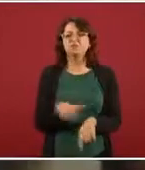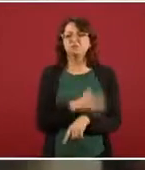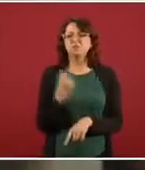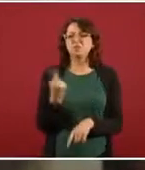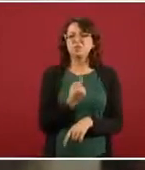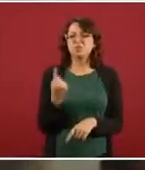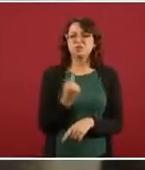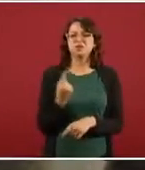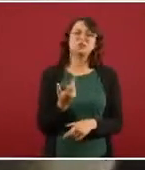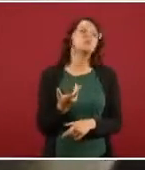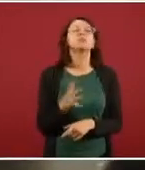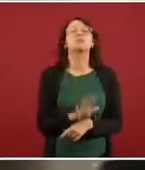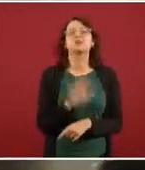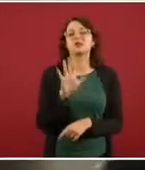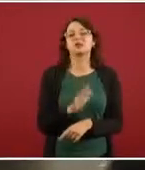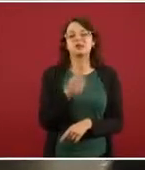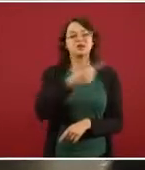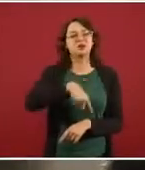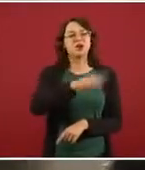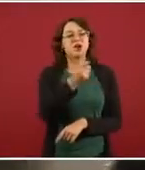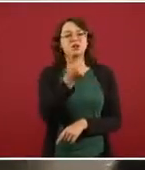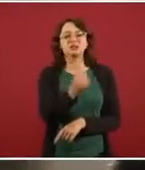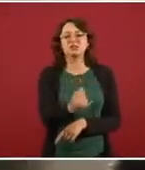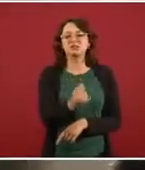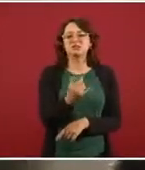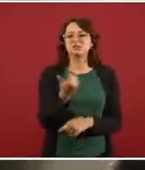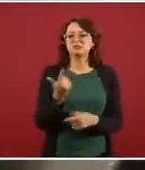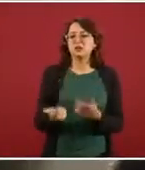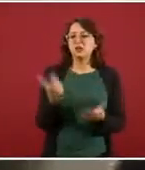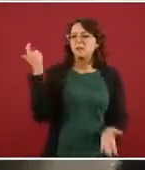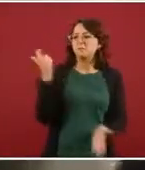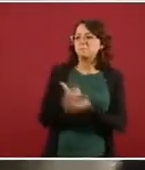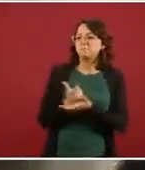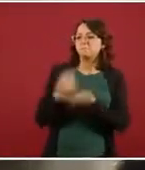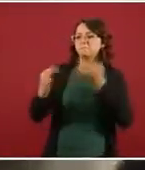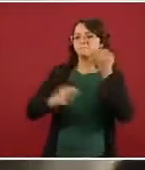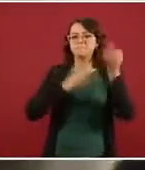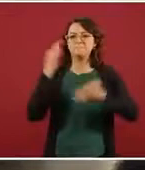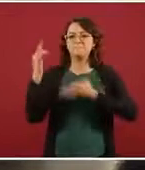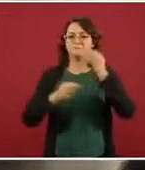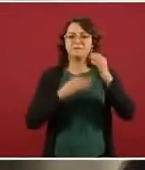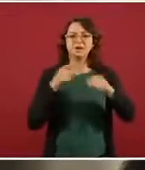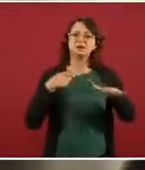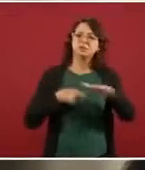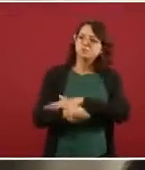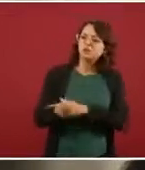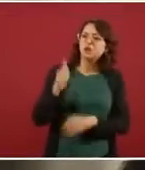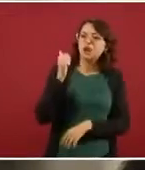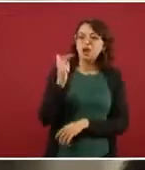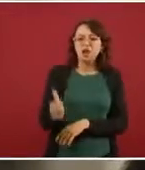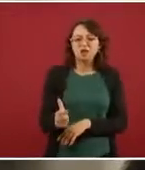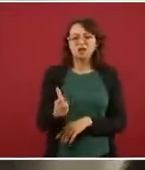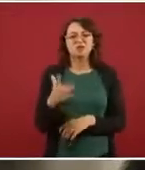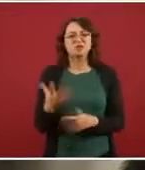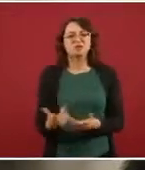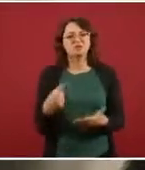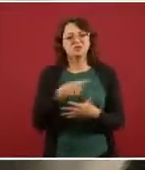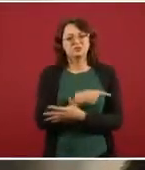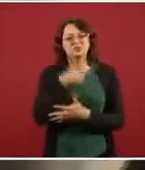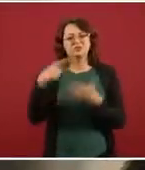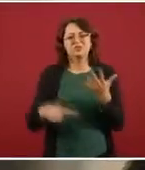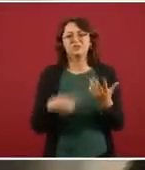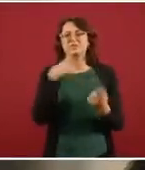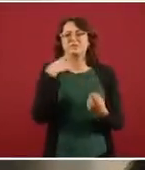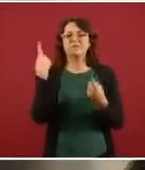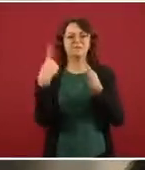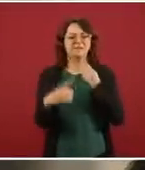de operar de ellos, ¿no? Como pagan campañas publicitarias a los medios de comunicación, pues también todas estas denuncias